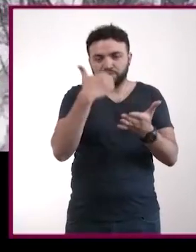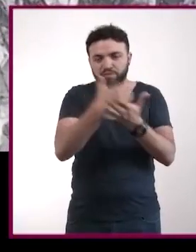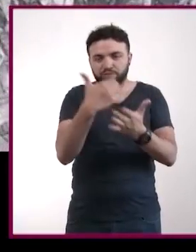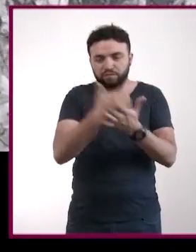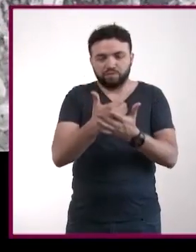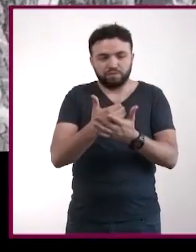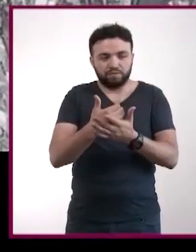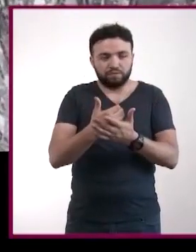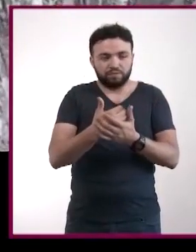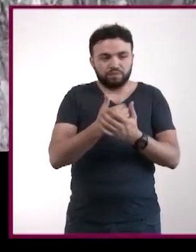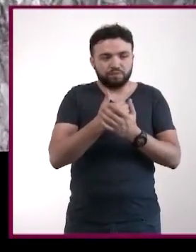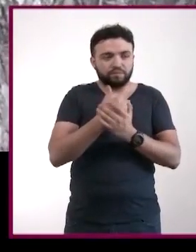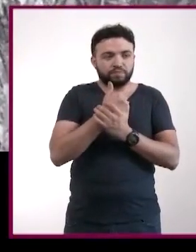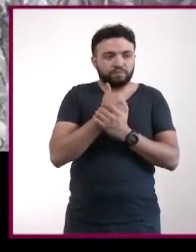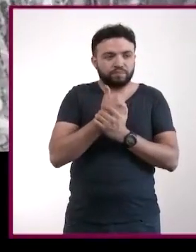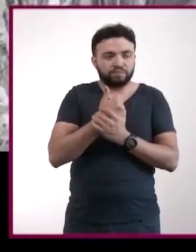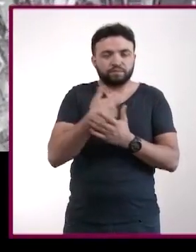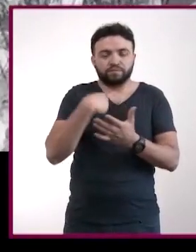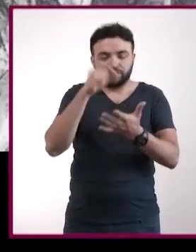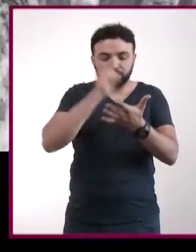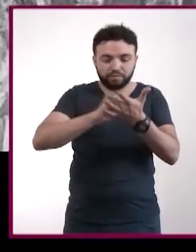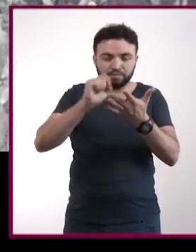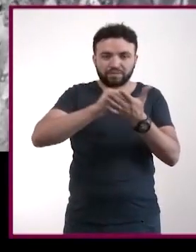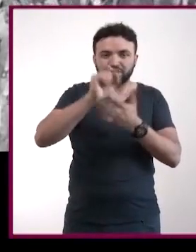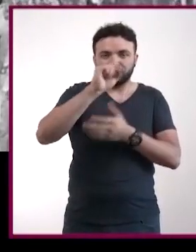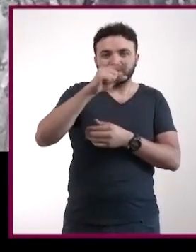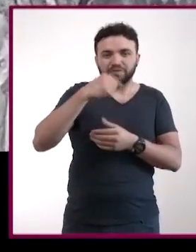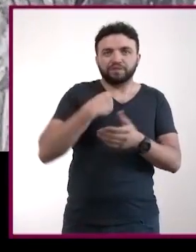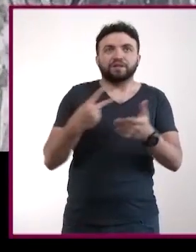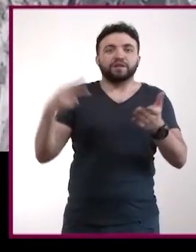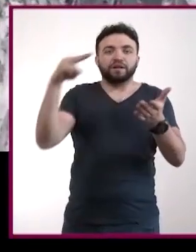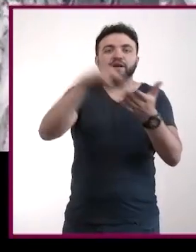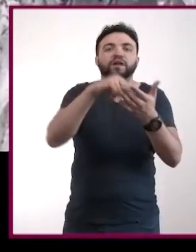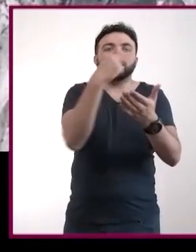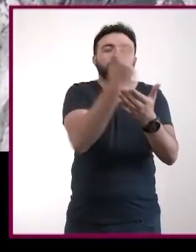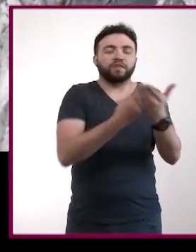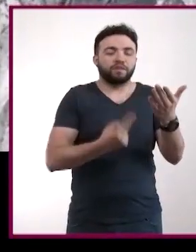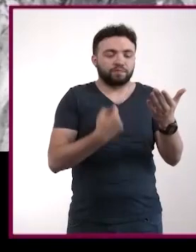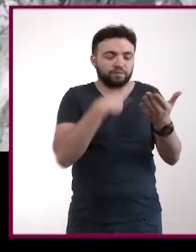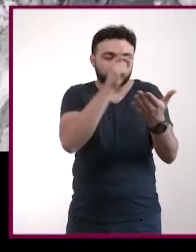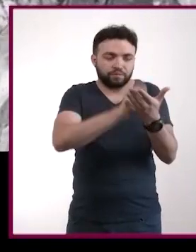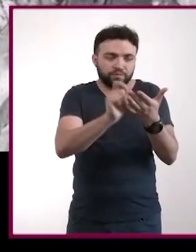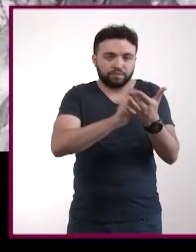los manglares, bocetos de dibujo, ¿no? Sí.